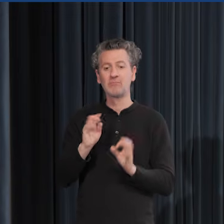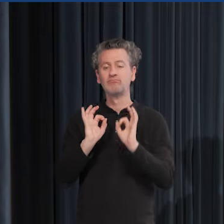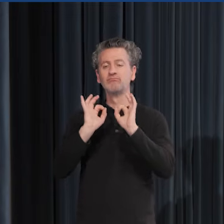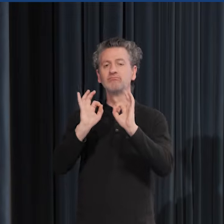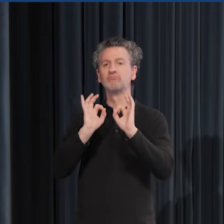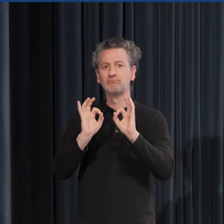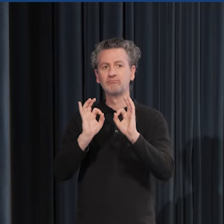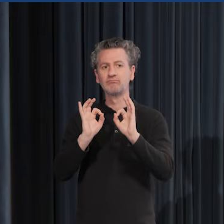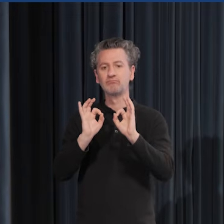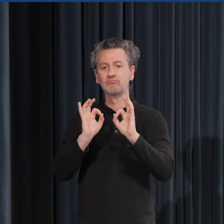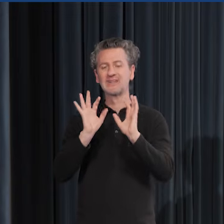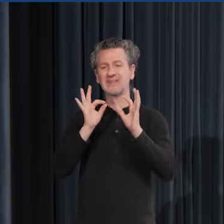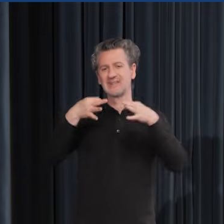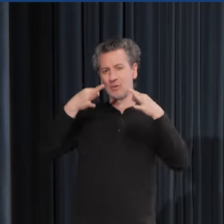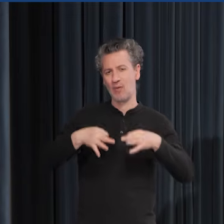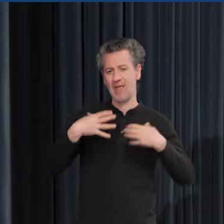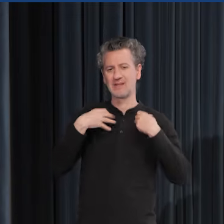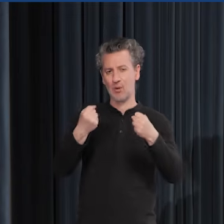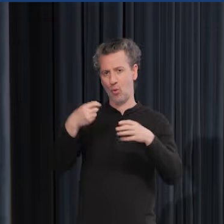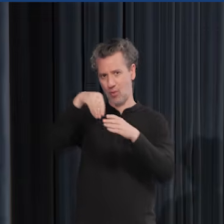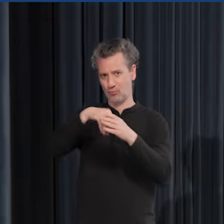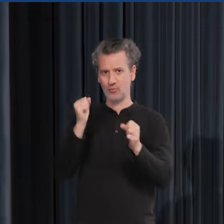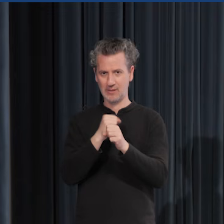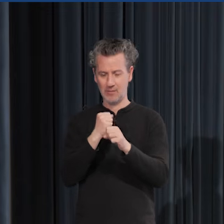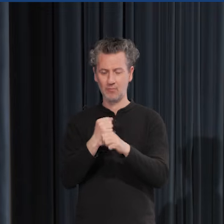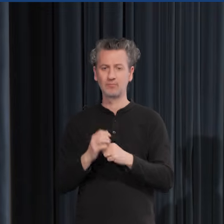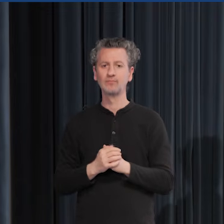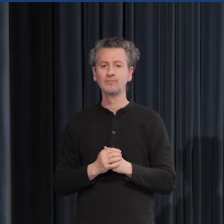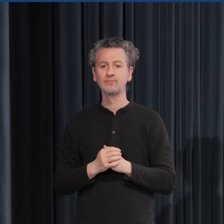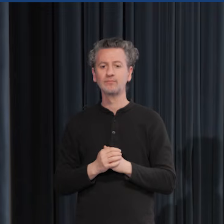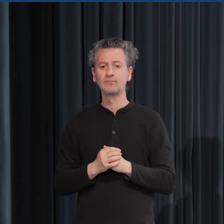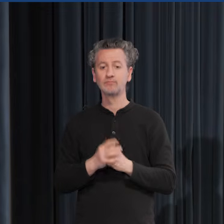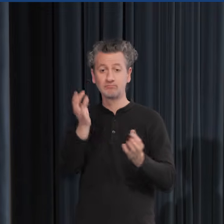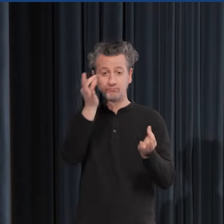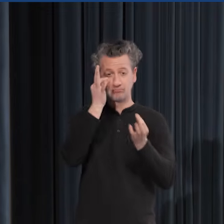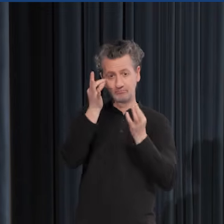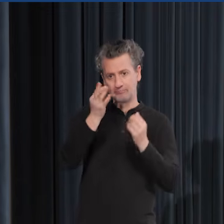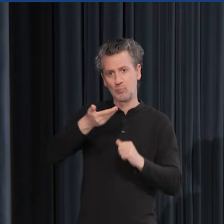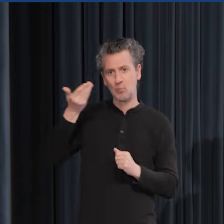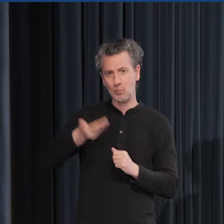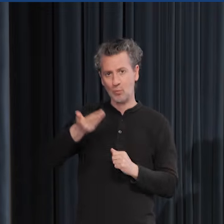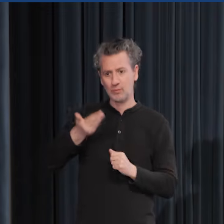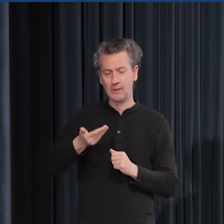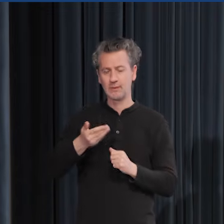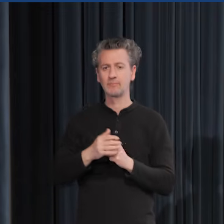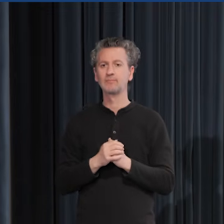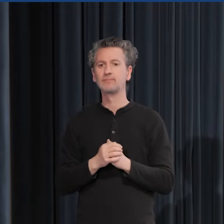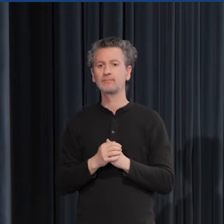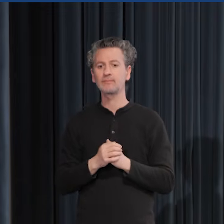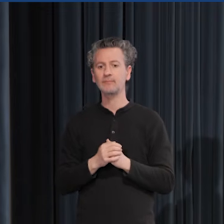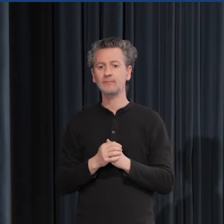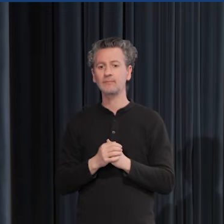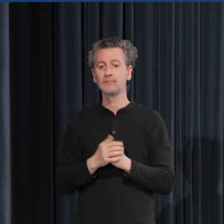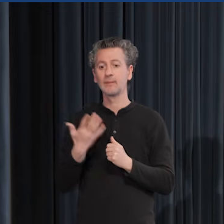términos de seguridad y salud en el trabajo. Son aspectos críticos que no podemos pensar